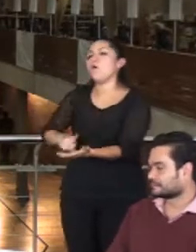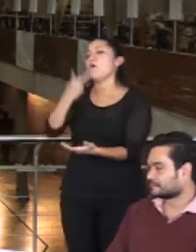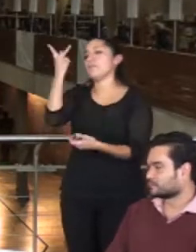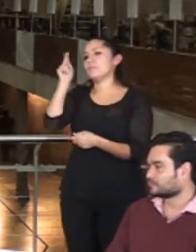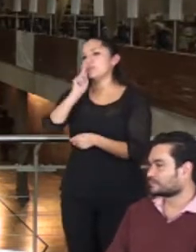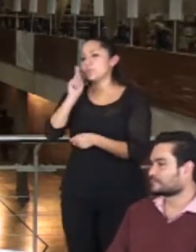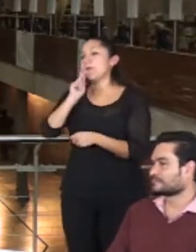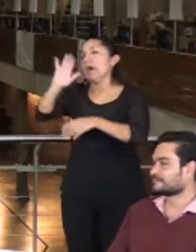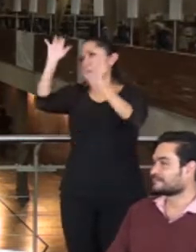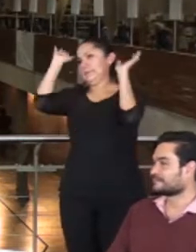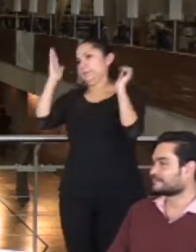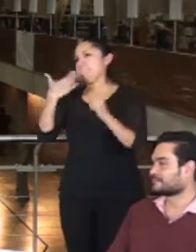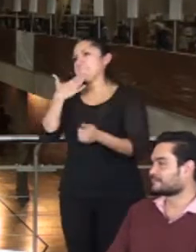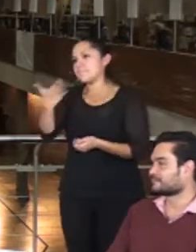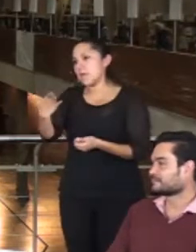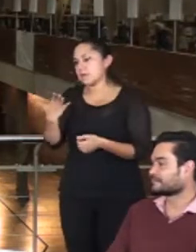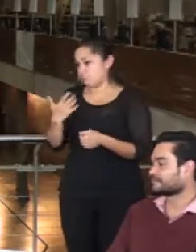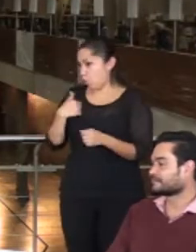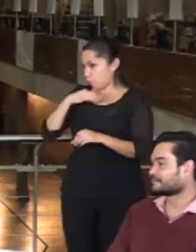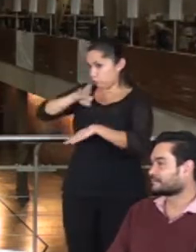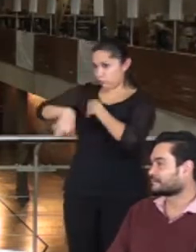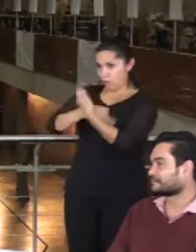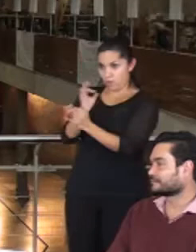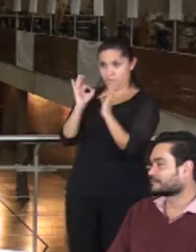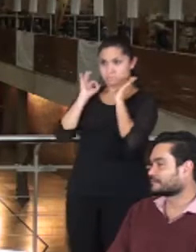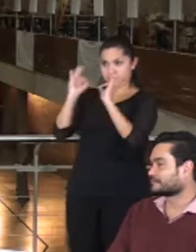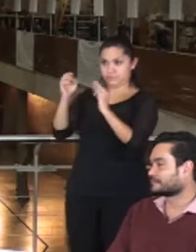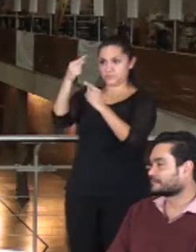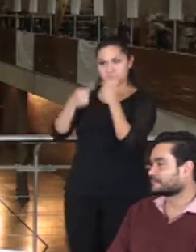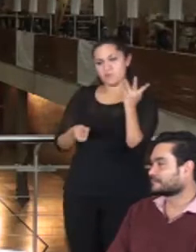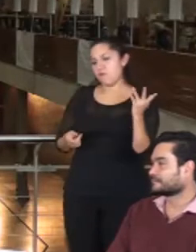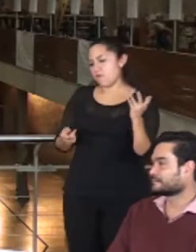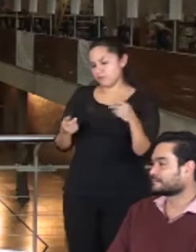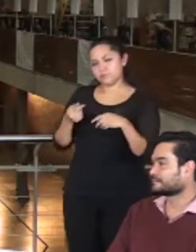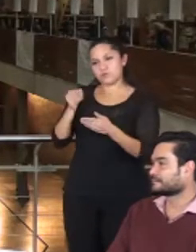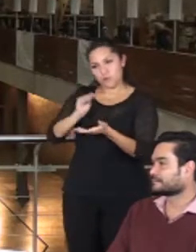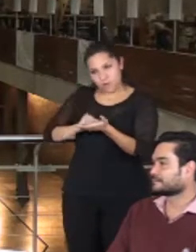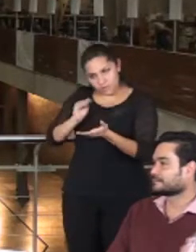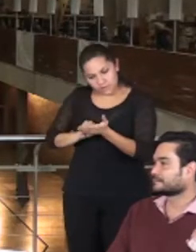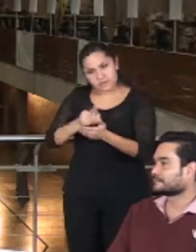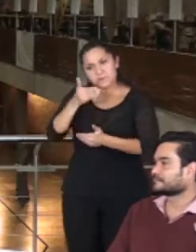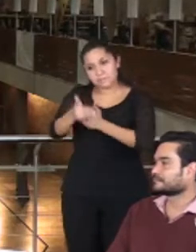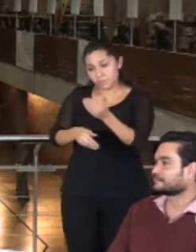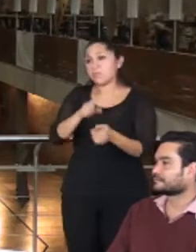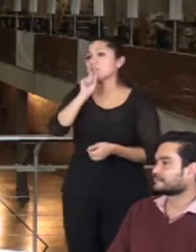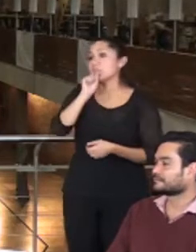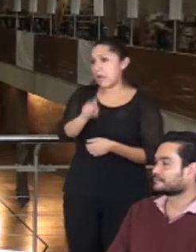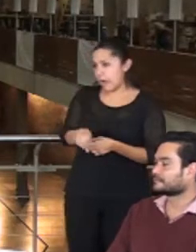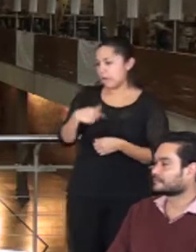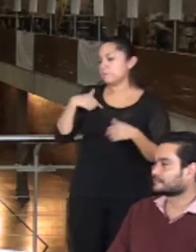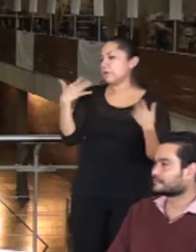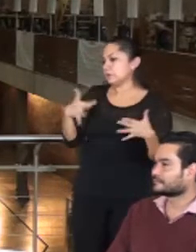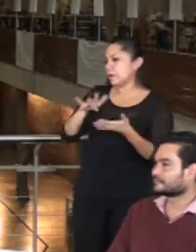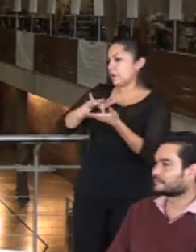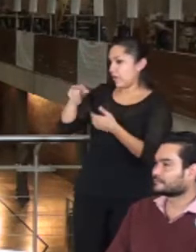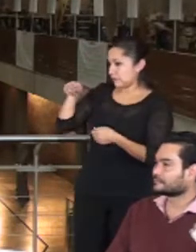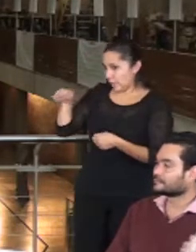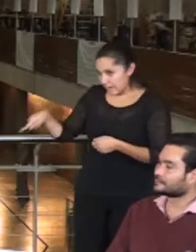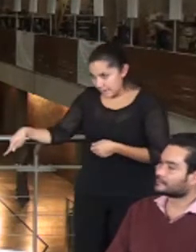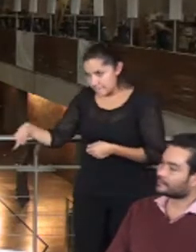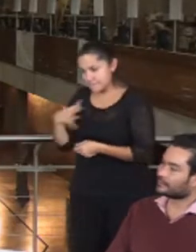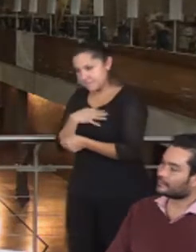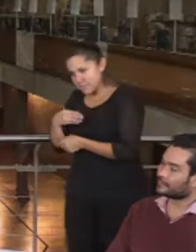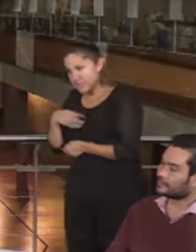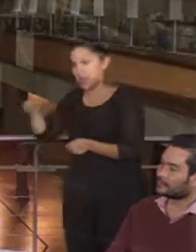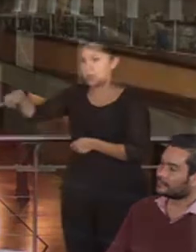siguen siendo asignaturas pendientes también debo reconocer que anna yo y toda la familia hubiéramos preferido